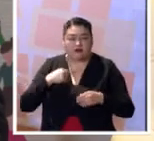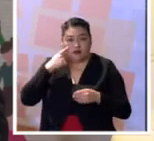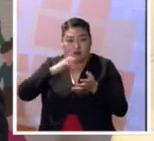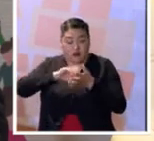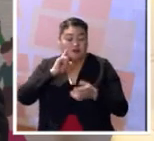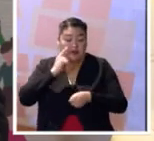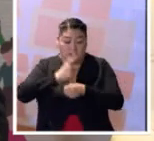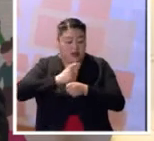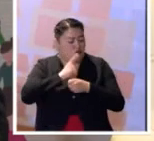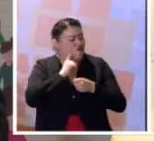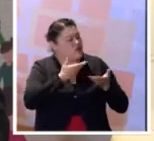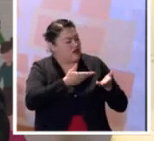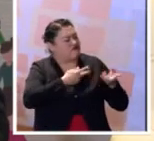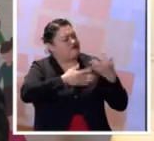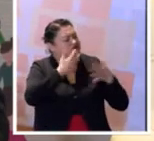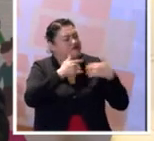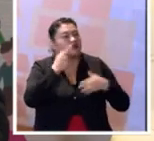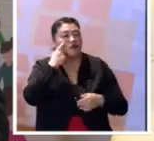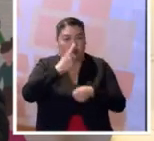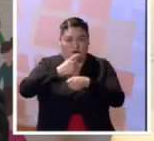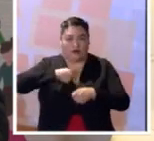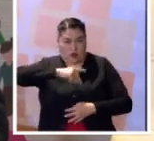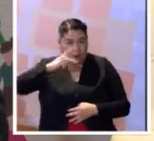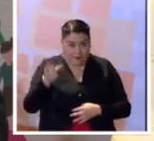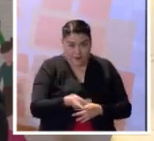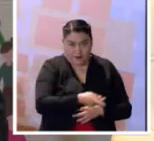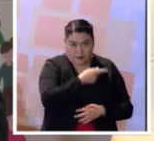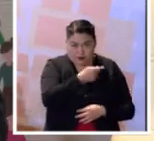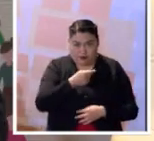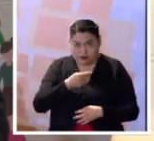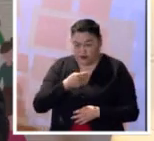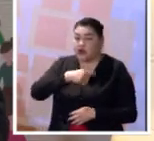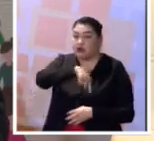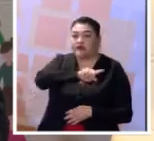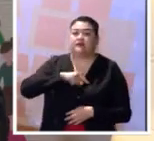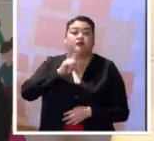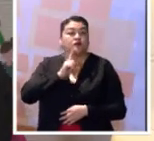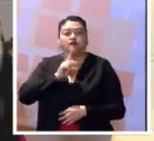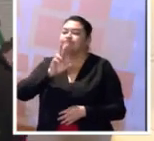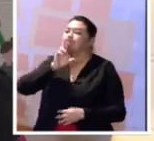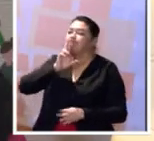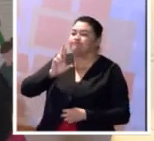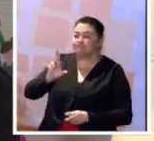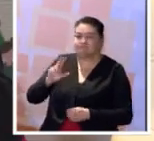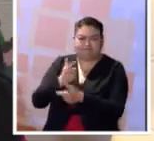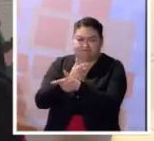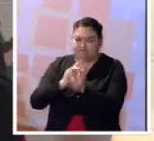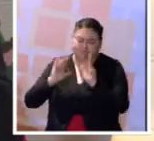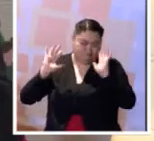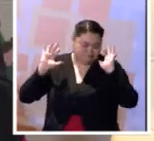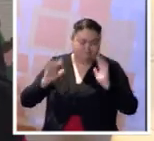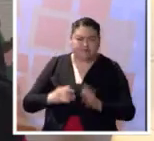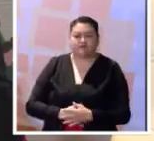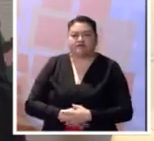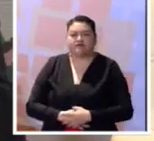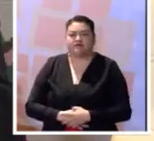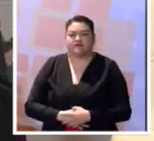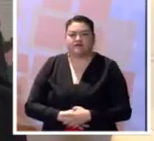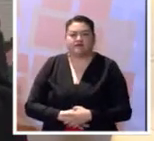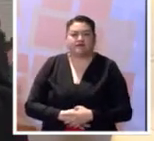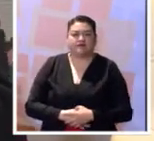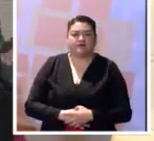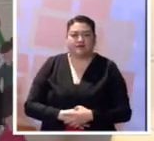entre ustedes con una pregunta genérica y que cualquiera la puede asumir.